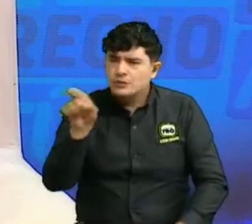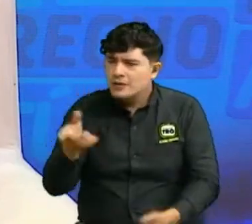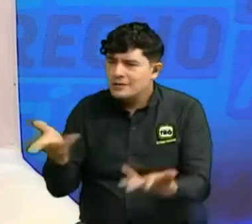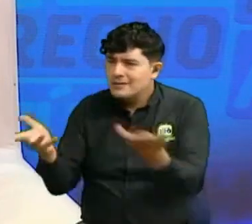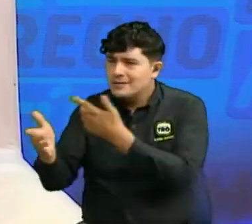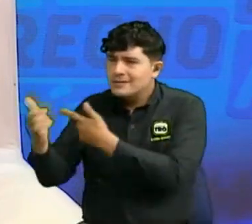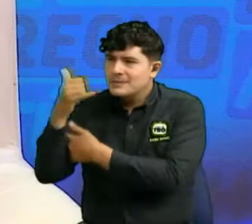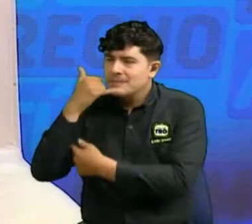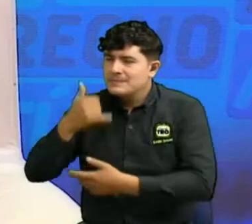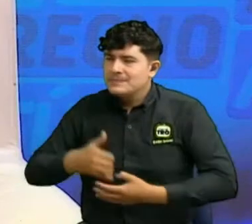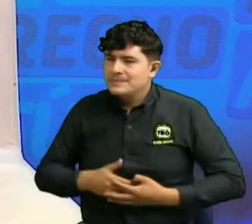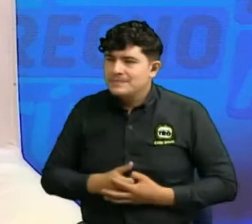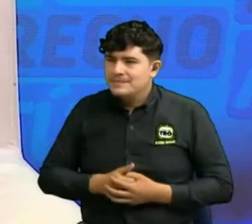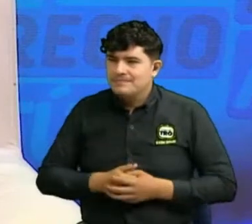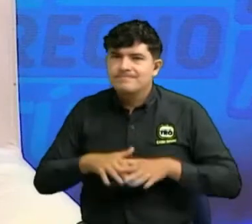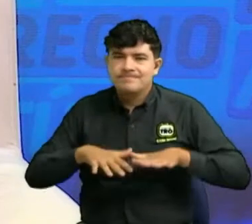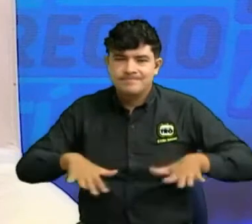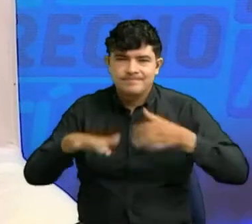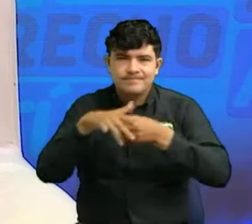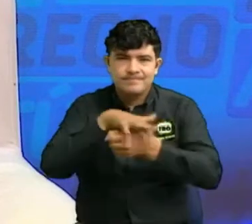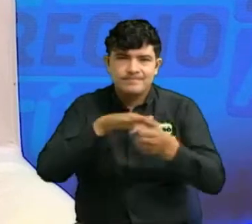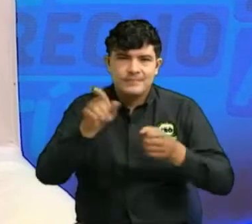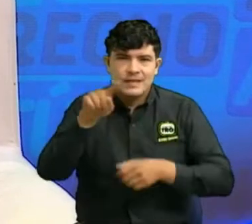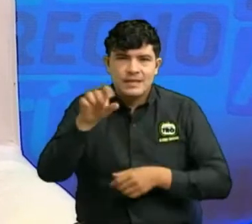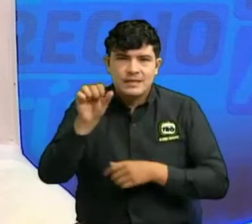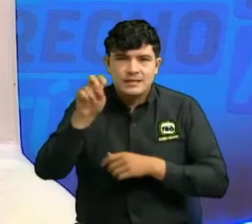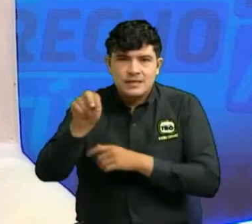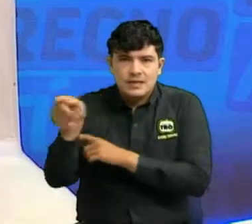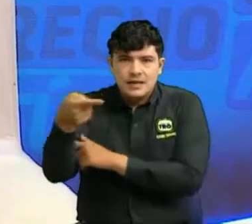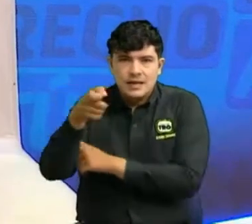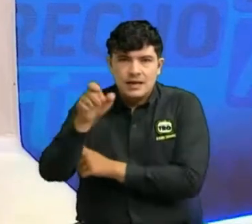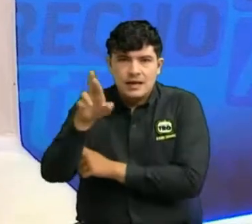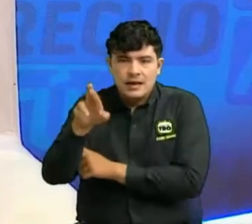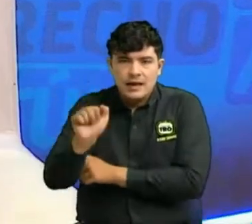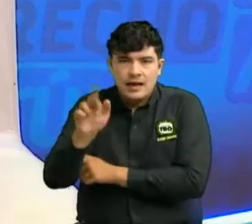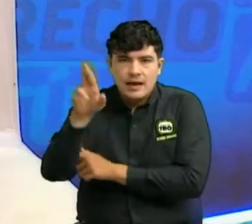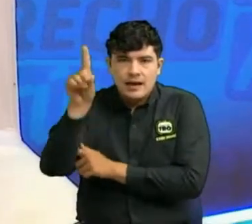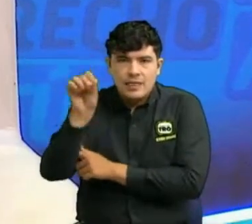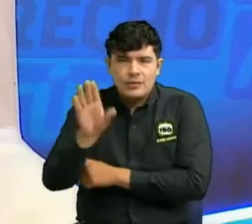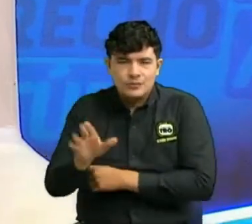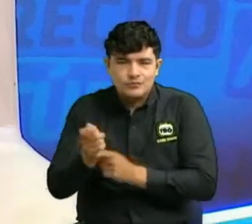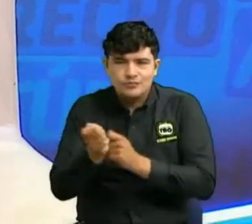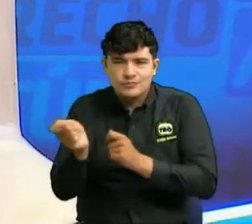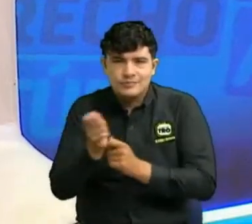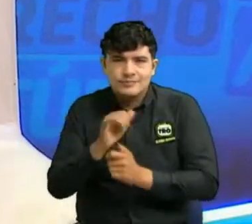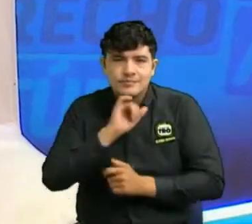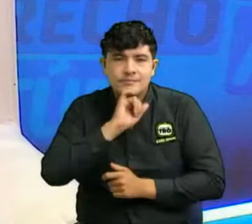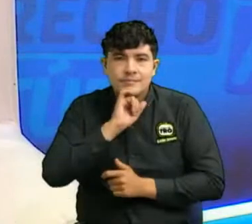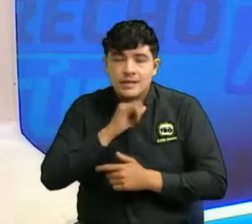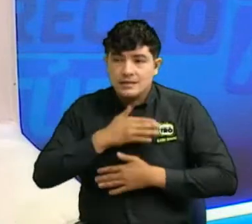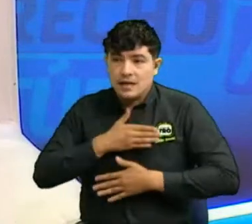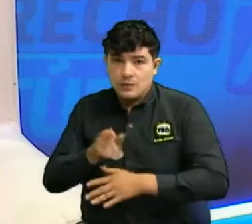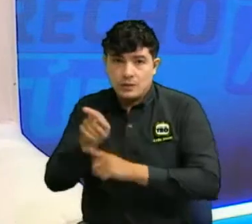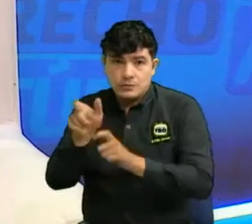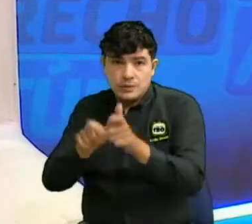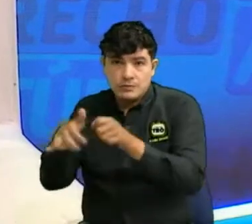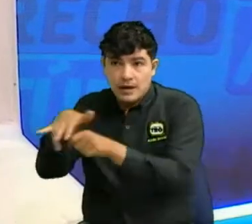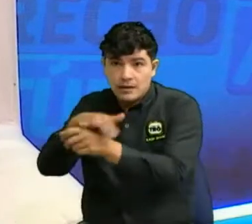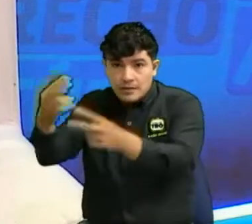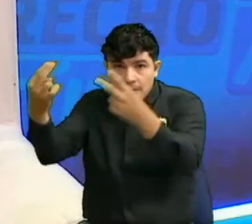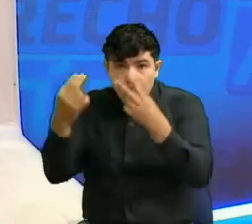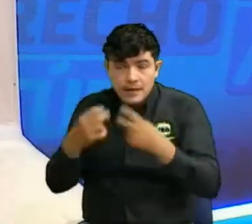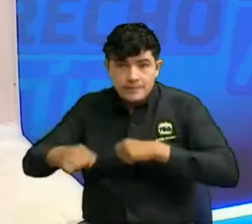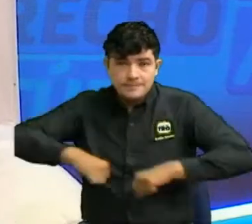nos llama? Aquí en el barrio San Gerardo, al lado de la ciudad de la gente. Desde el barrio San Gerardo, un saludo muy especial a todas las personas que